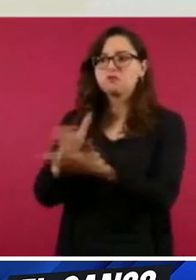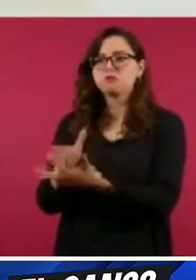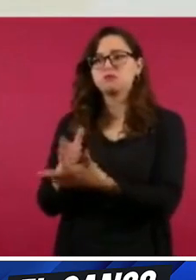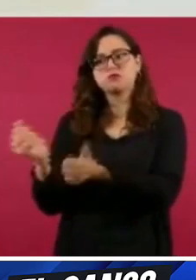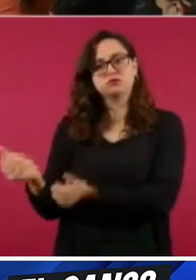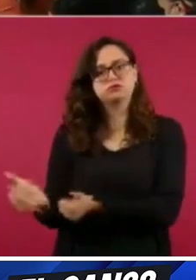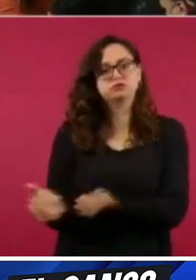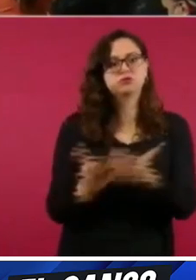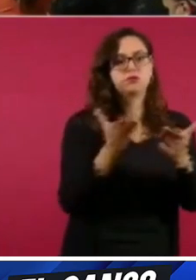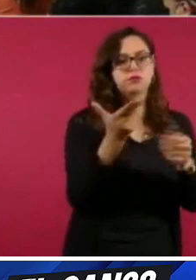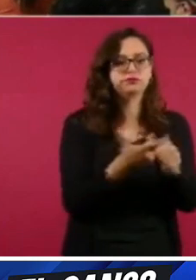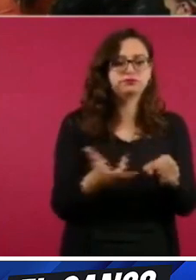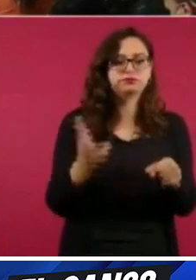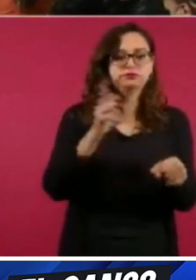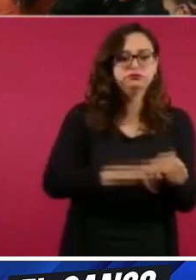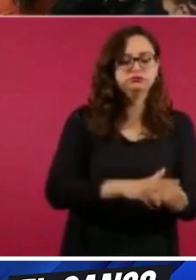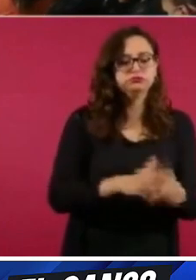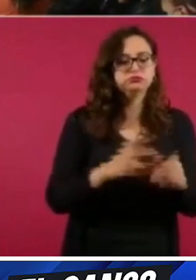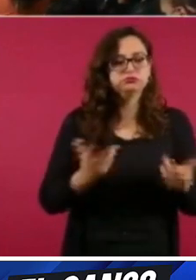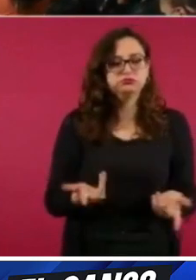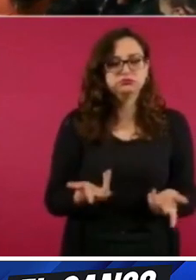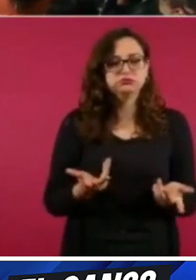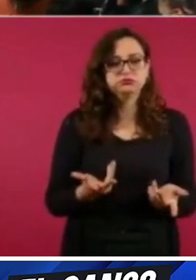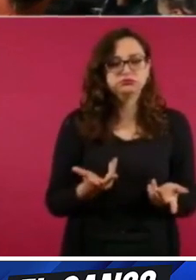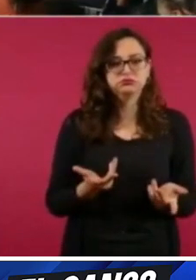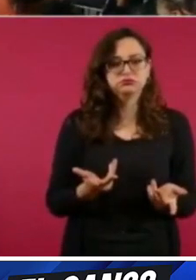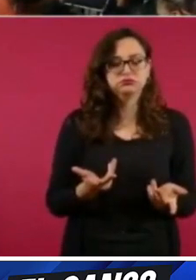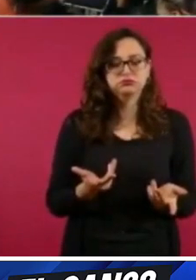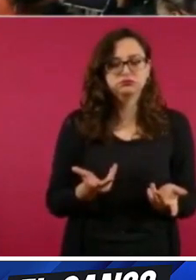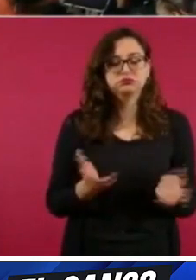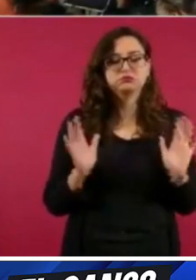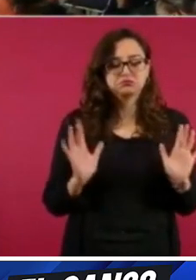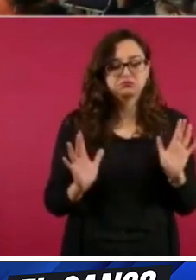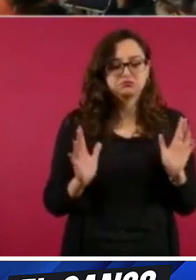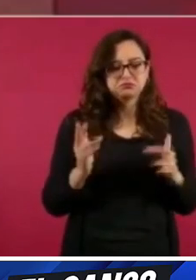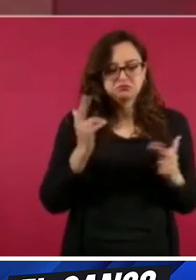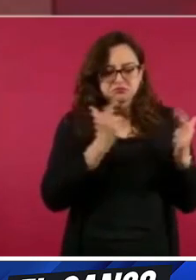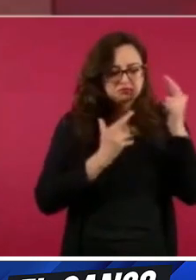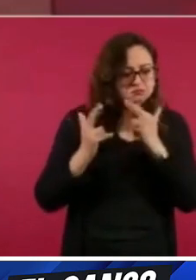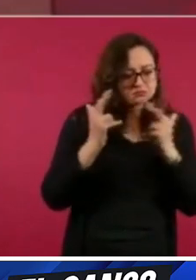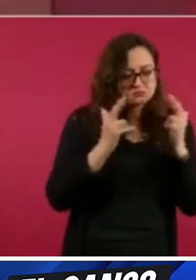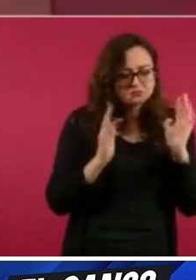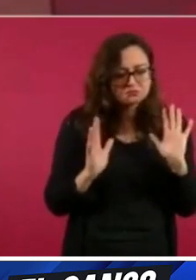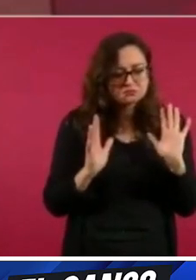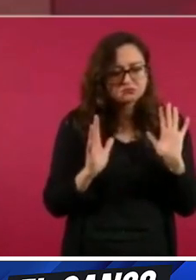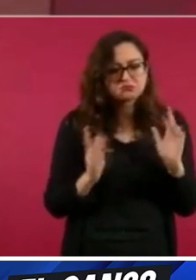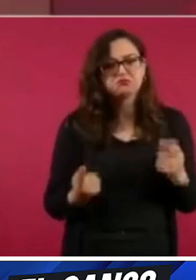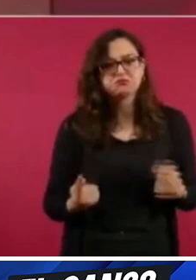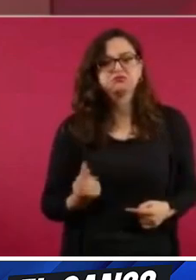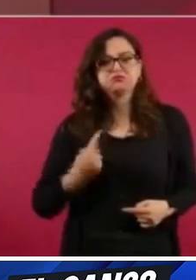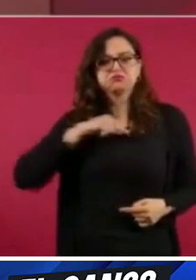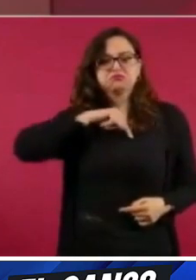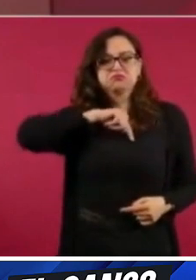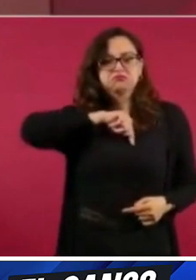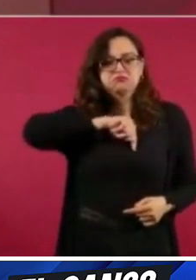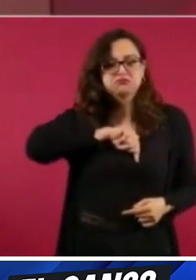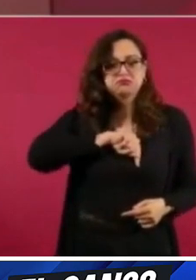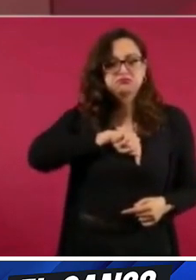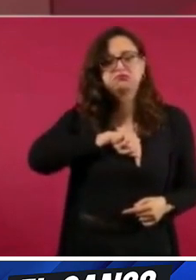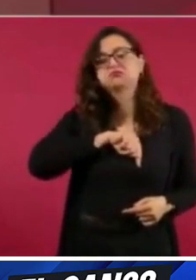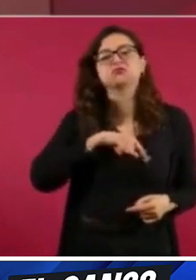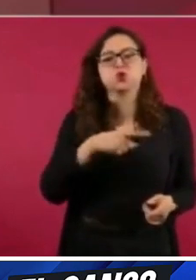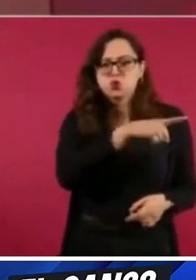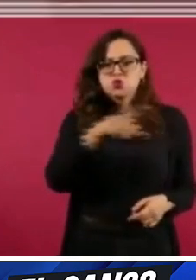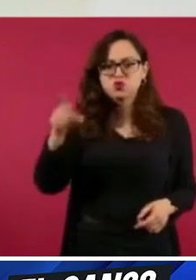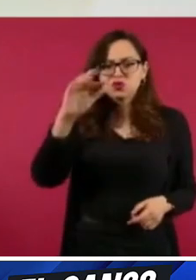y me recomendaron un cateterismo,